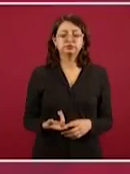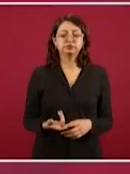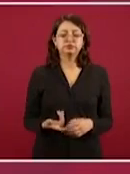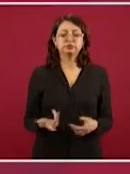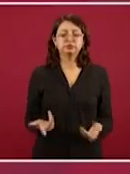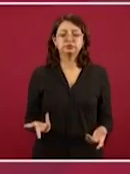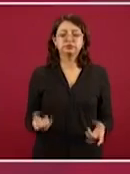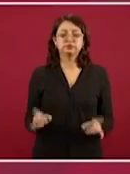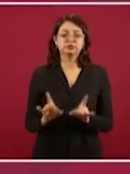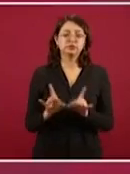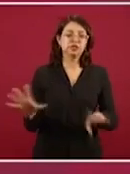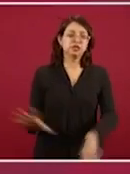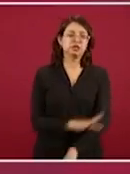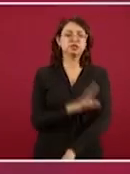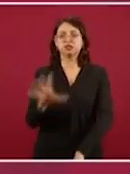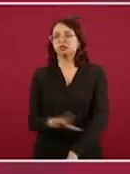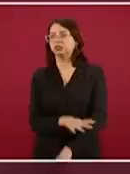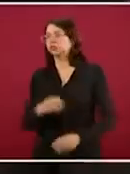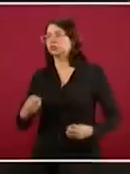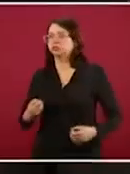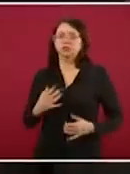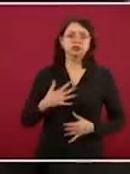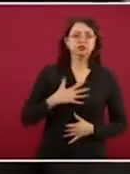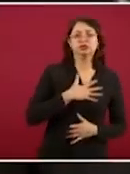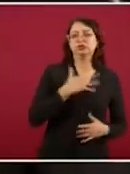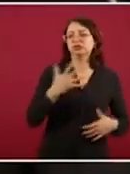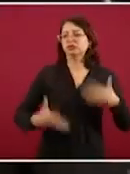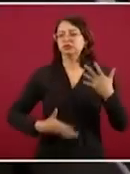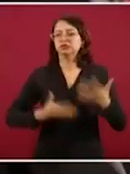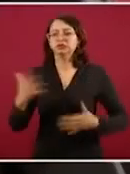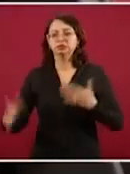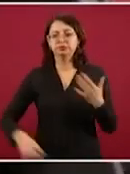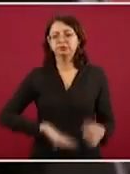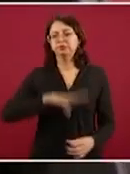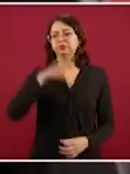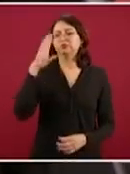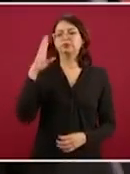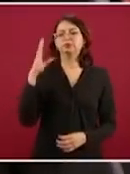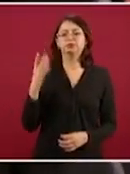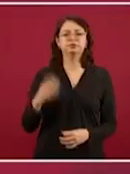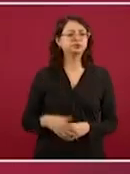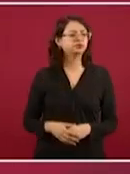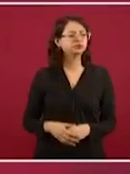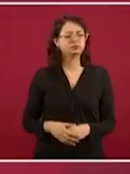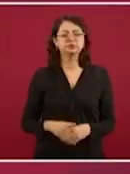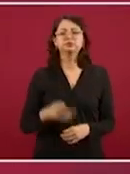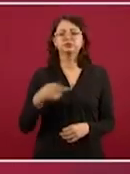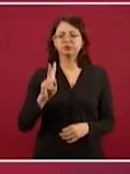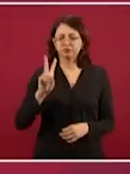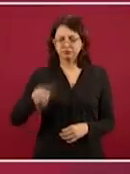hay pasiones, pero no, hay gente muy buena.